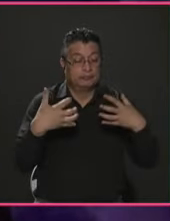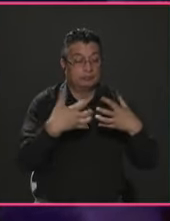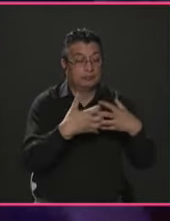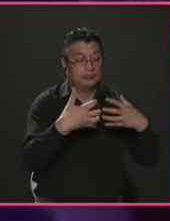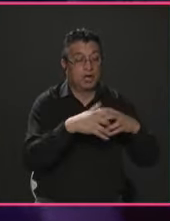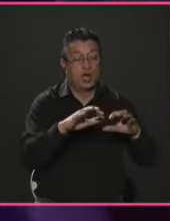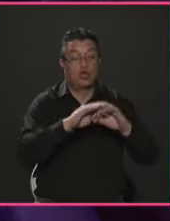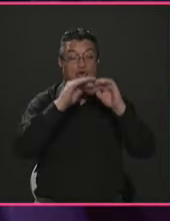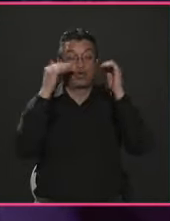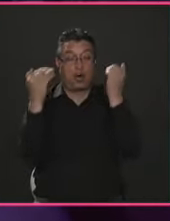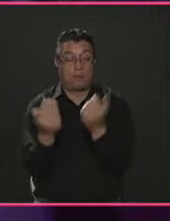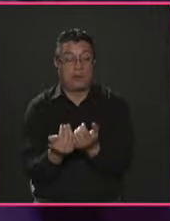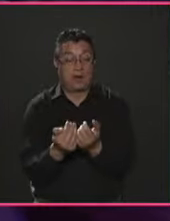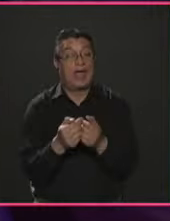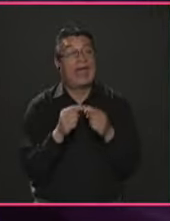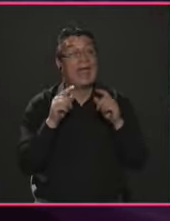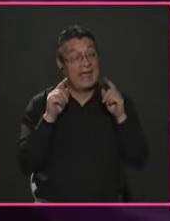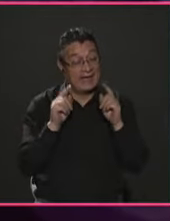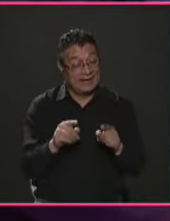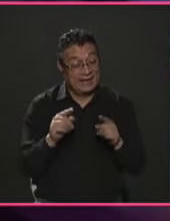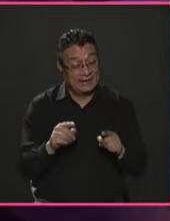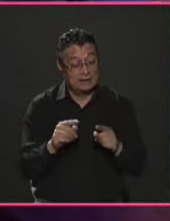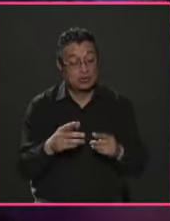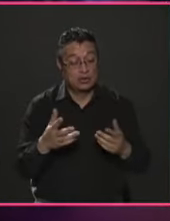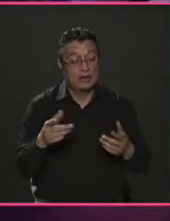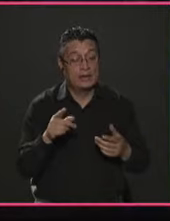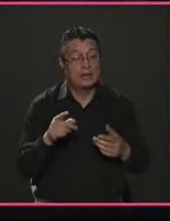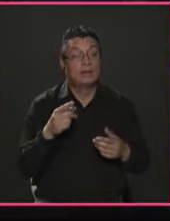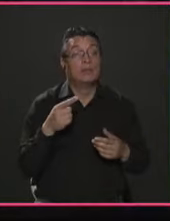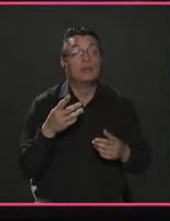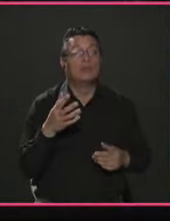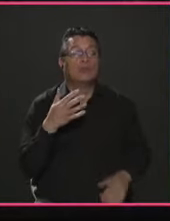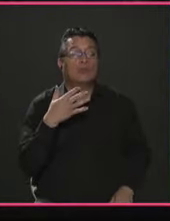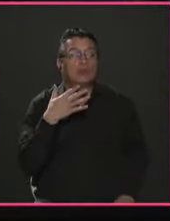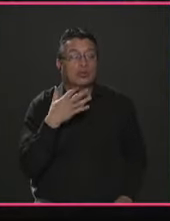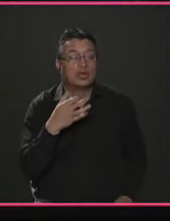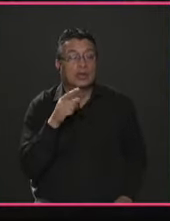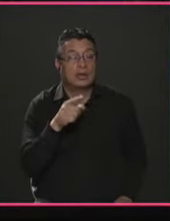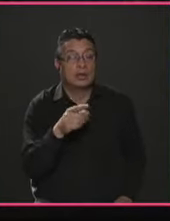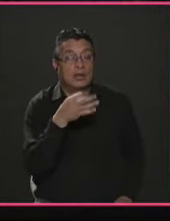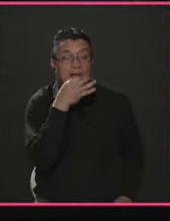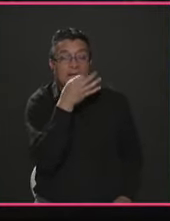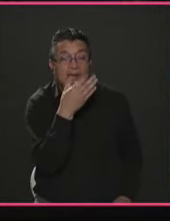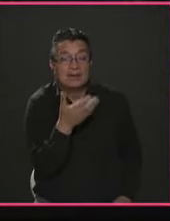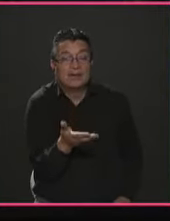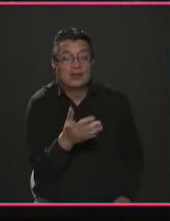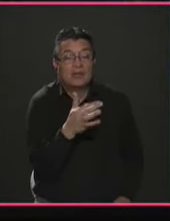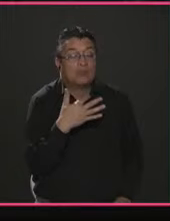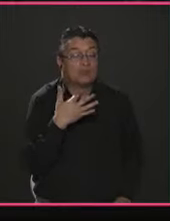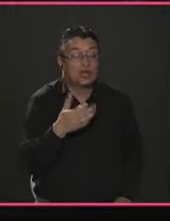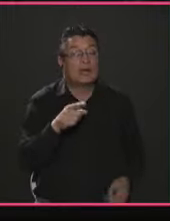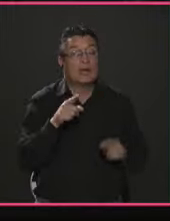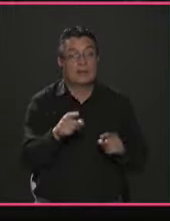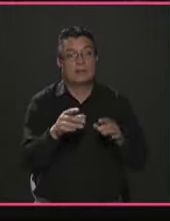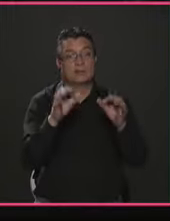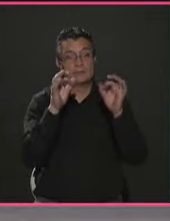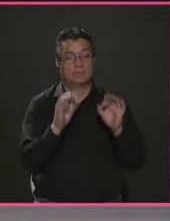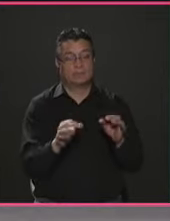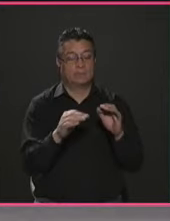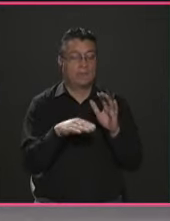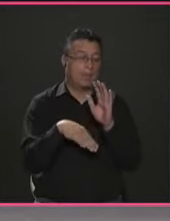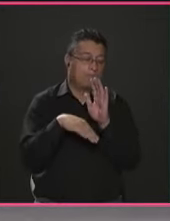completa ya eso básicamente Y por qué llegué a esto por qué llegué a esto porque básicamente esto es es el